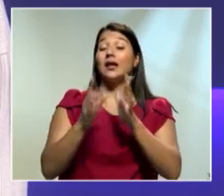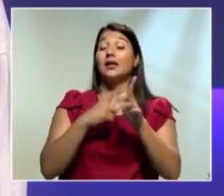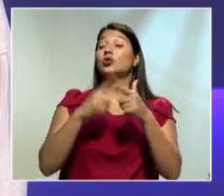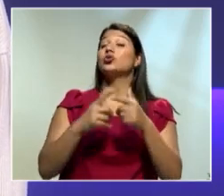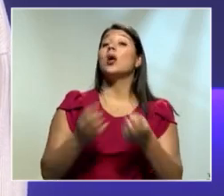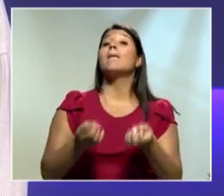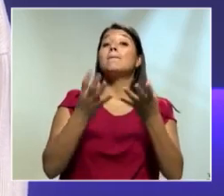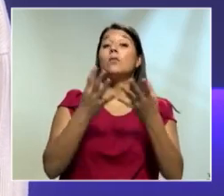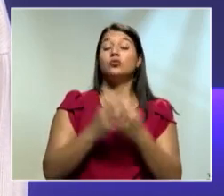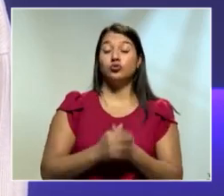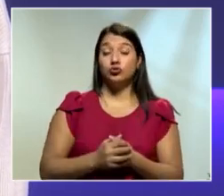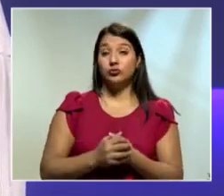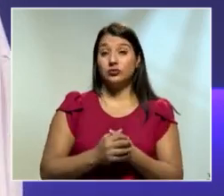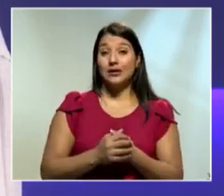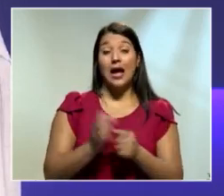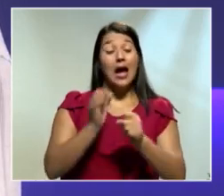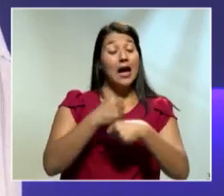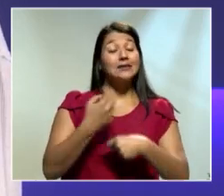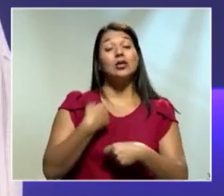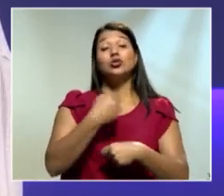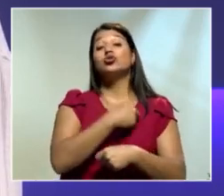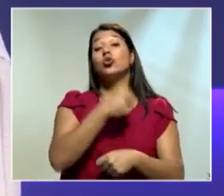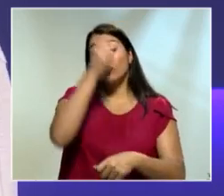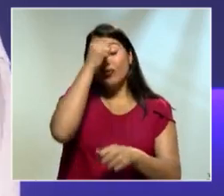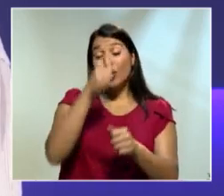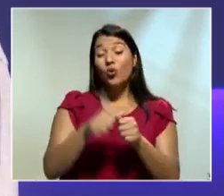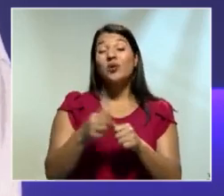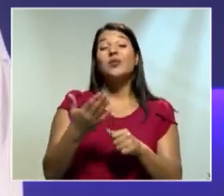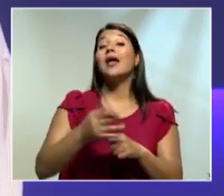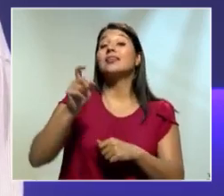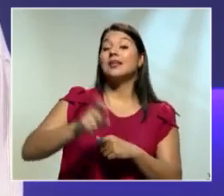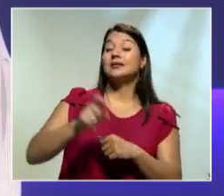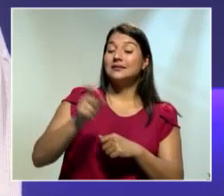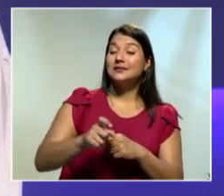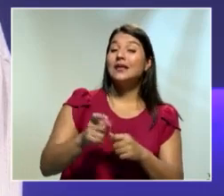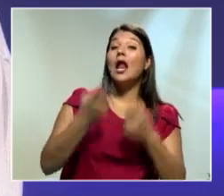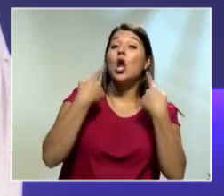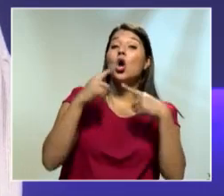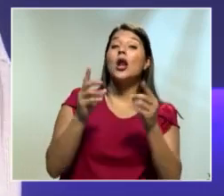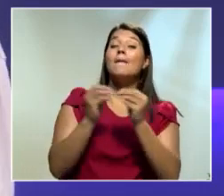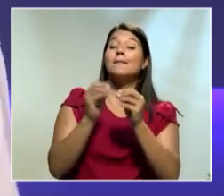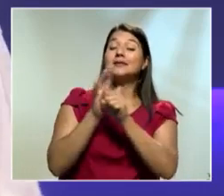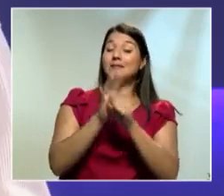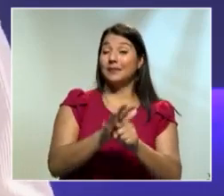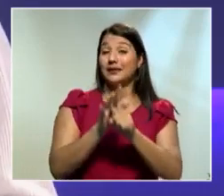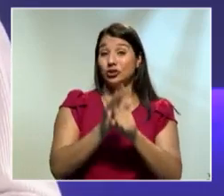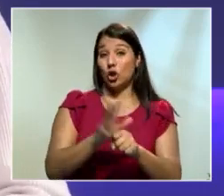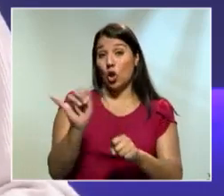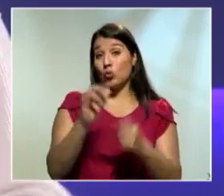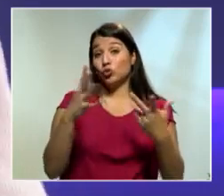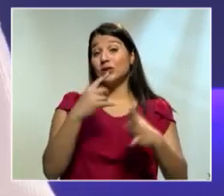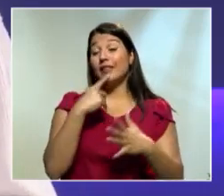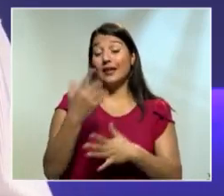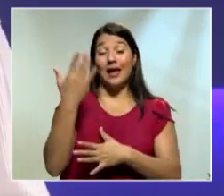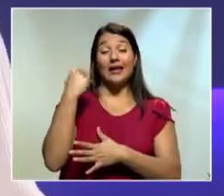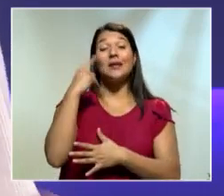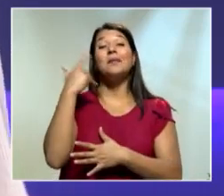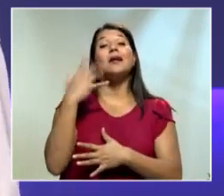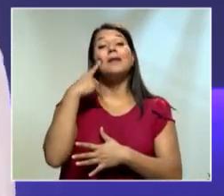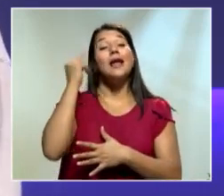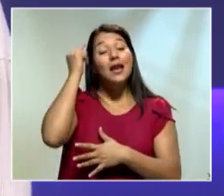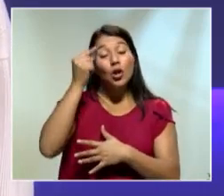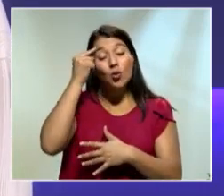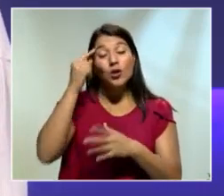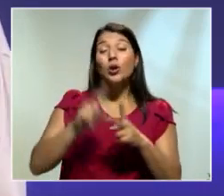estos nos recuerdan la necesidad de generar mayor presión, como mencioné anteriormente, para que el gobierno comience a